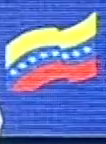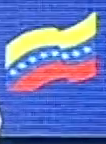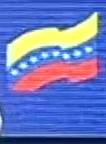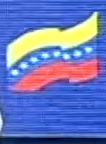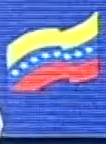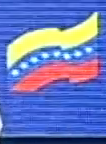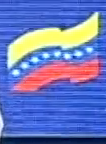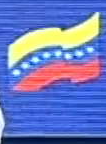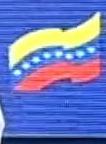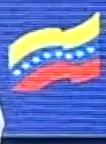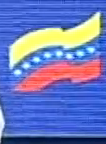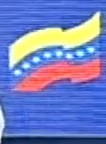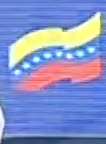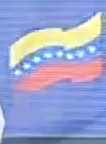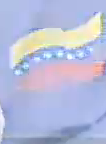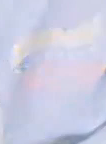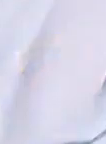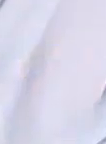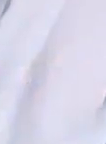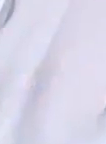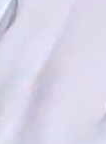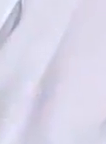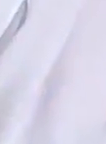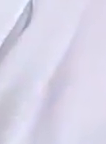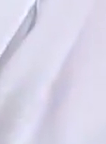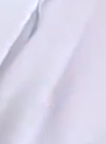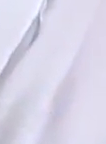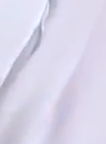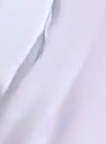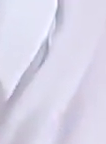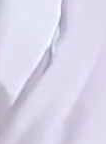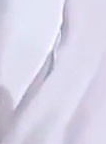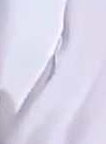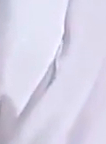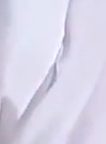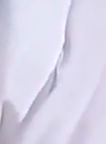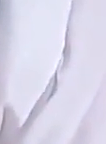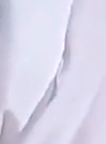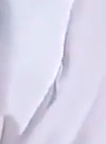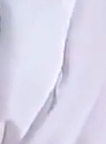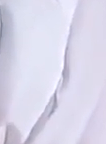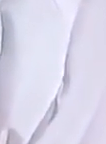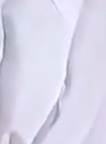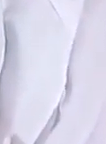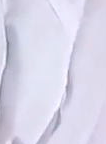medicina preventiva, la medicina primaria, la medicina familiar.